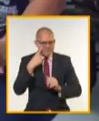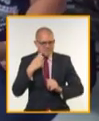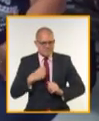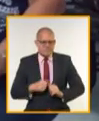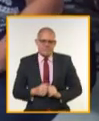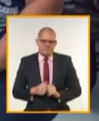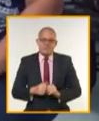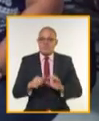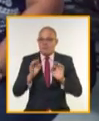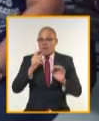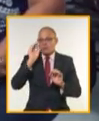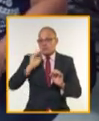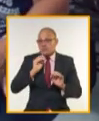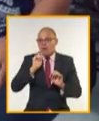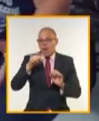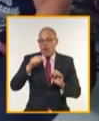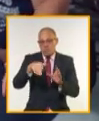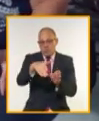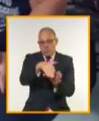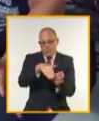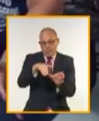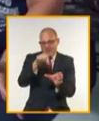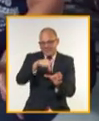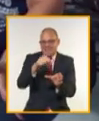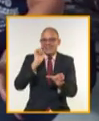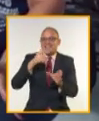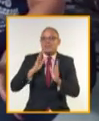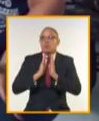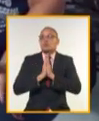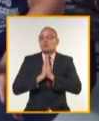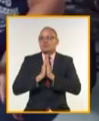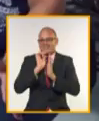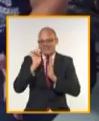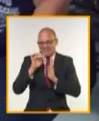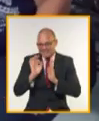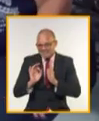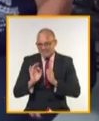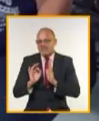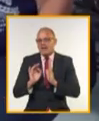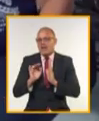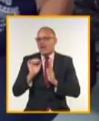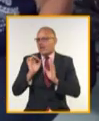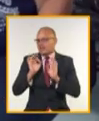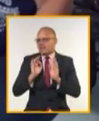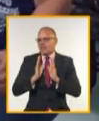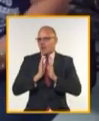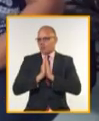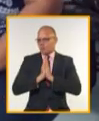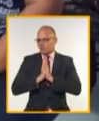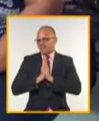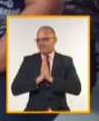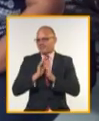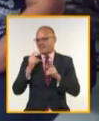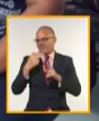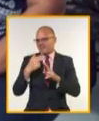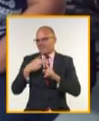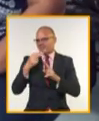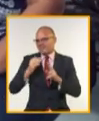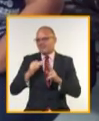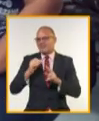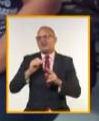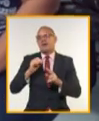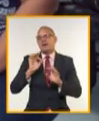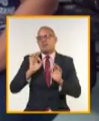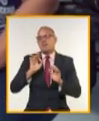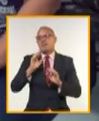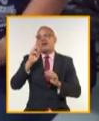en el emboque de Regla está la iglesia, la ermita de Regla, con su virgen, la Virgen de Regla. Cuando los chinos